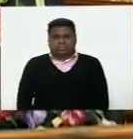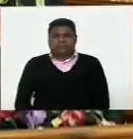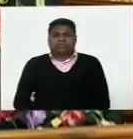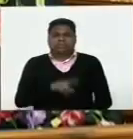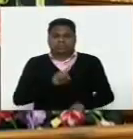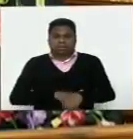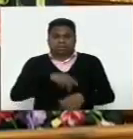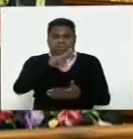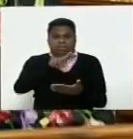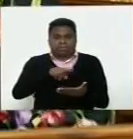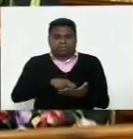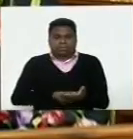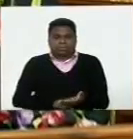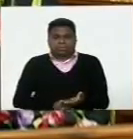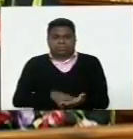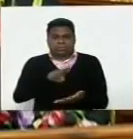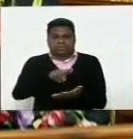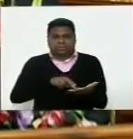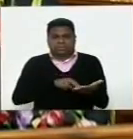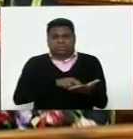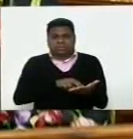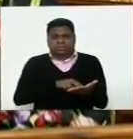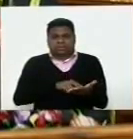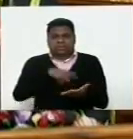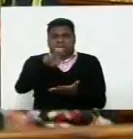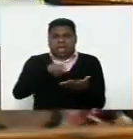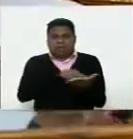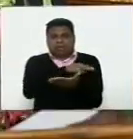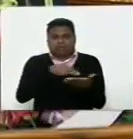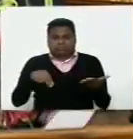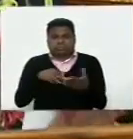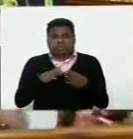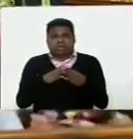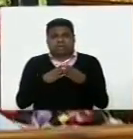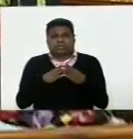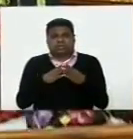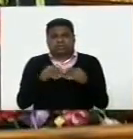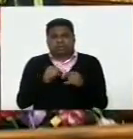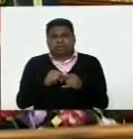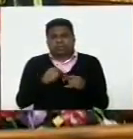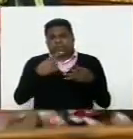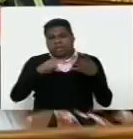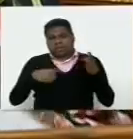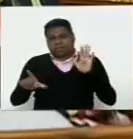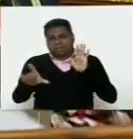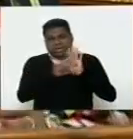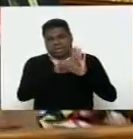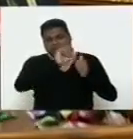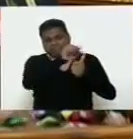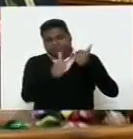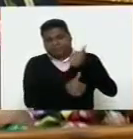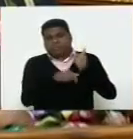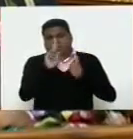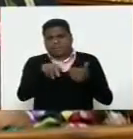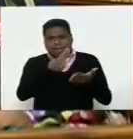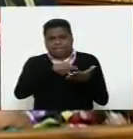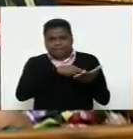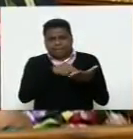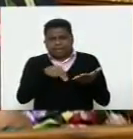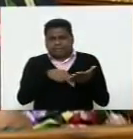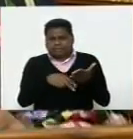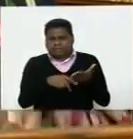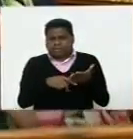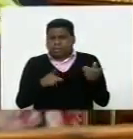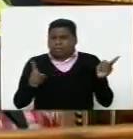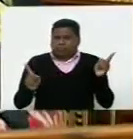Se derogan todas las disposiciones de rango legal y sublegal. Es todo. Contrarias a la presente,